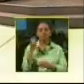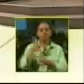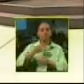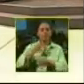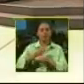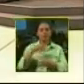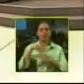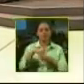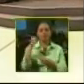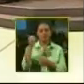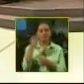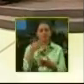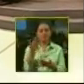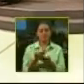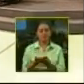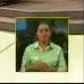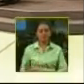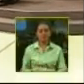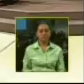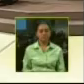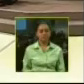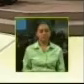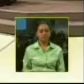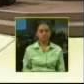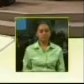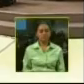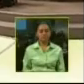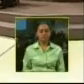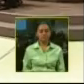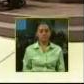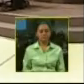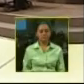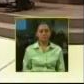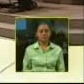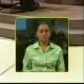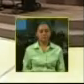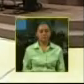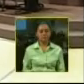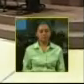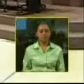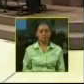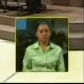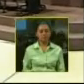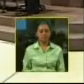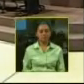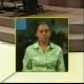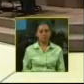trabajando desde lejos. Muchas gracias. Gracias.